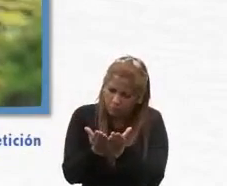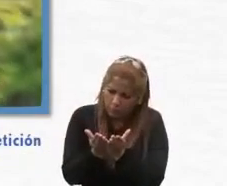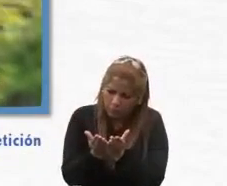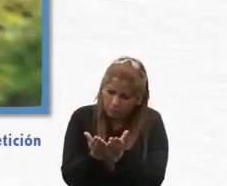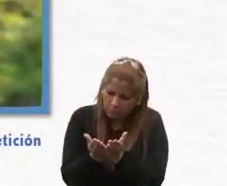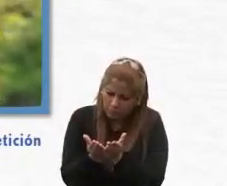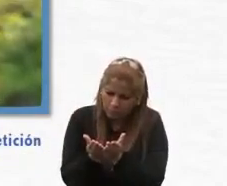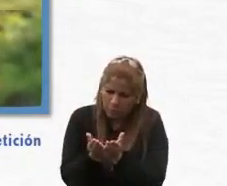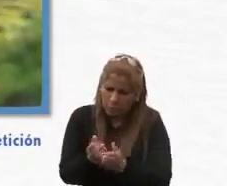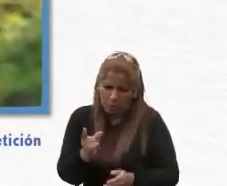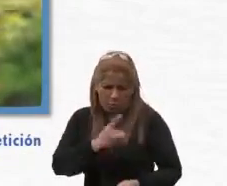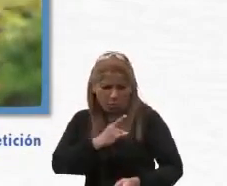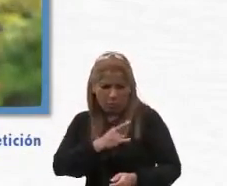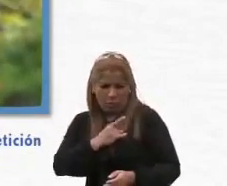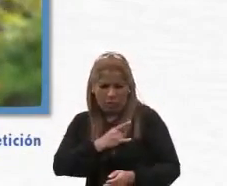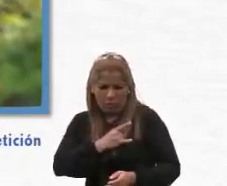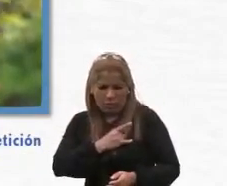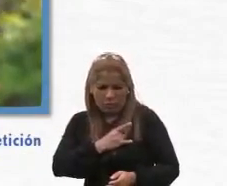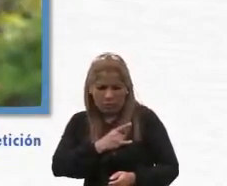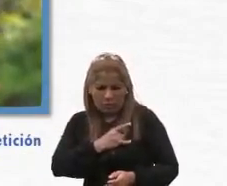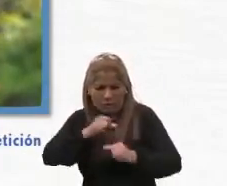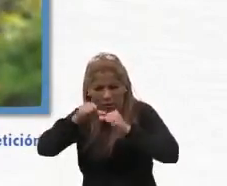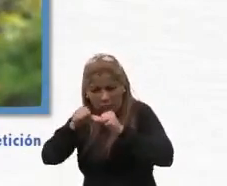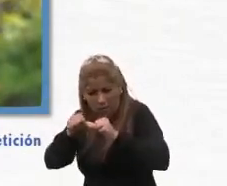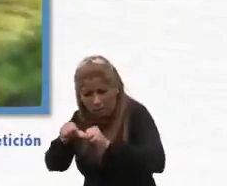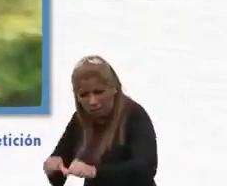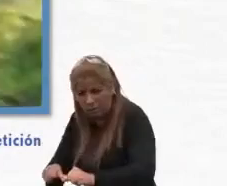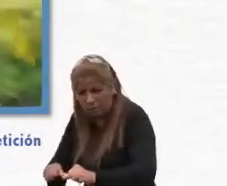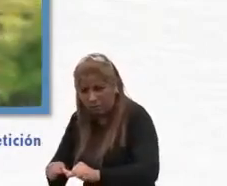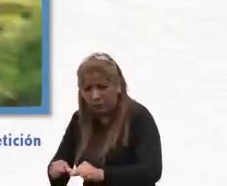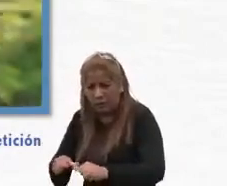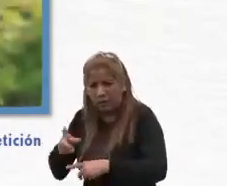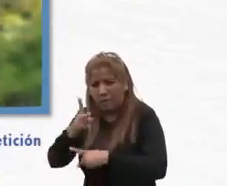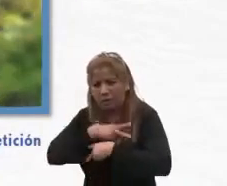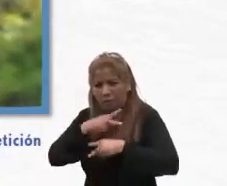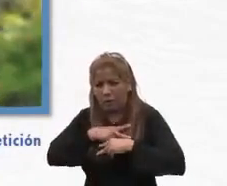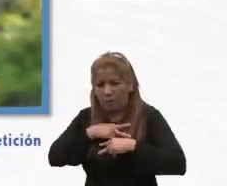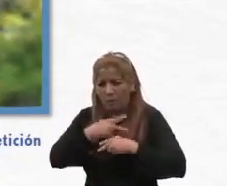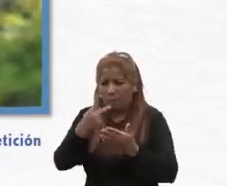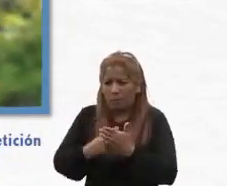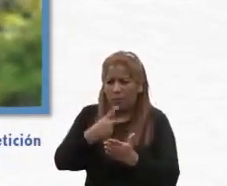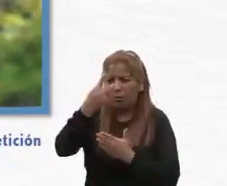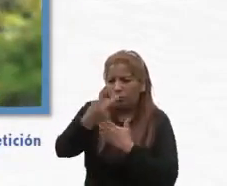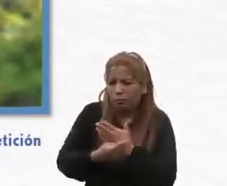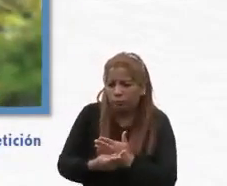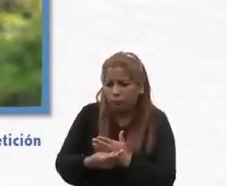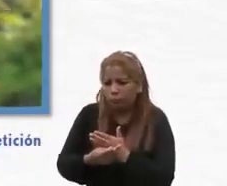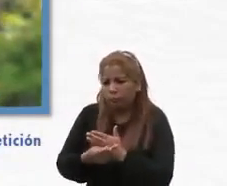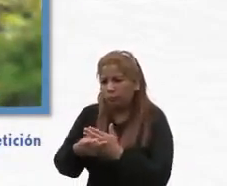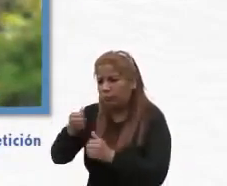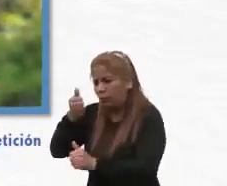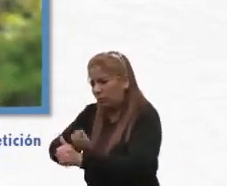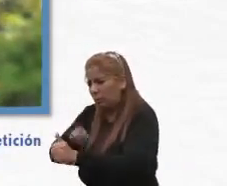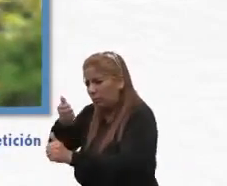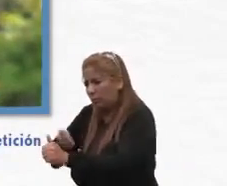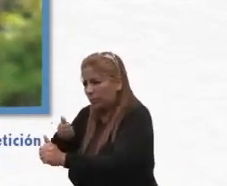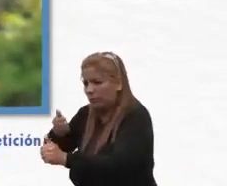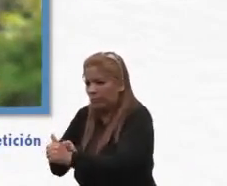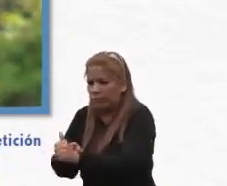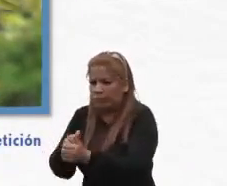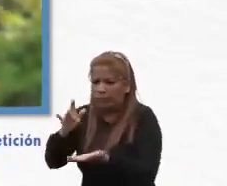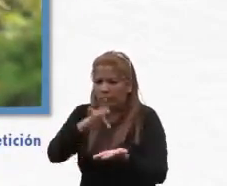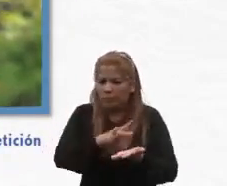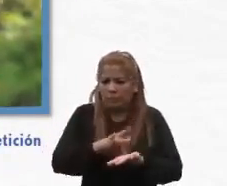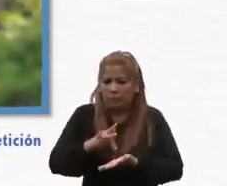establecido universidades propias, han establecido proyectos individuales, han participado en el desarrollo